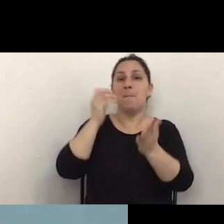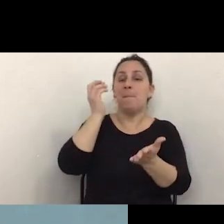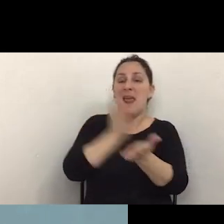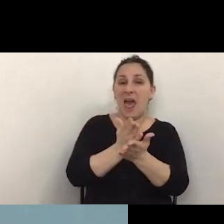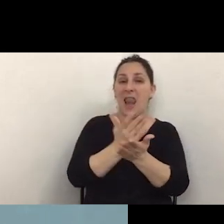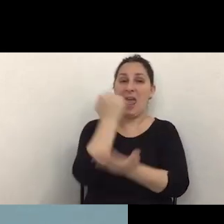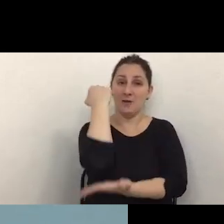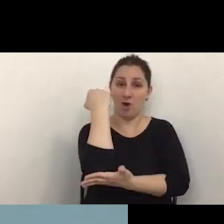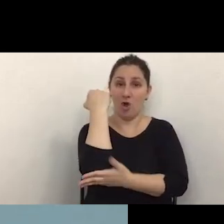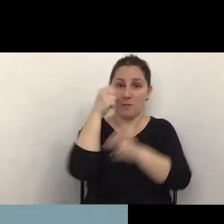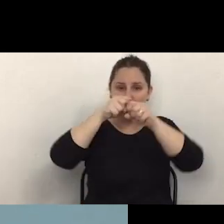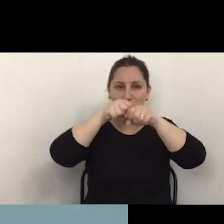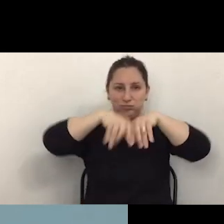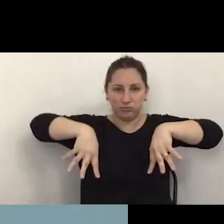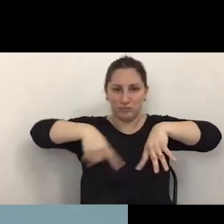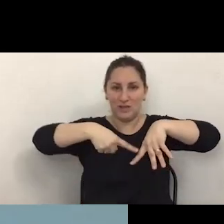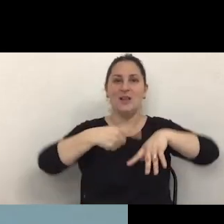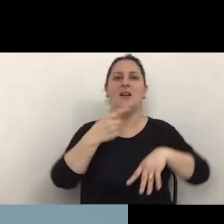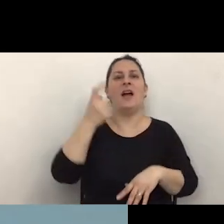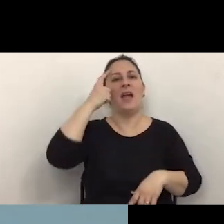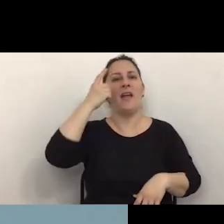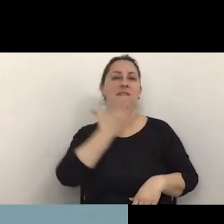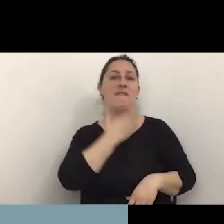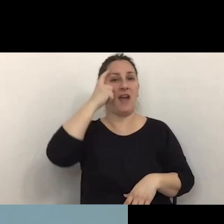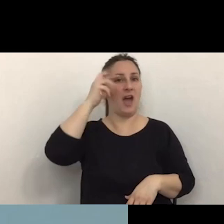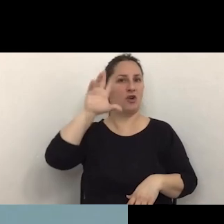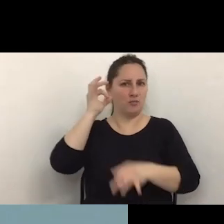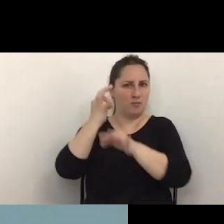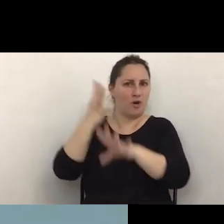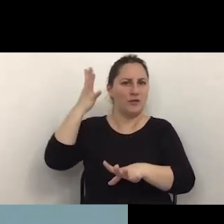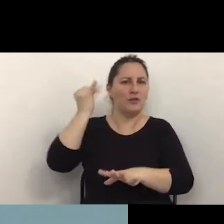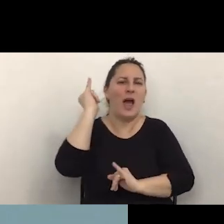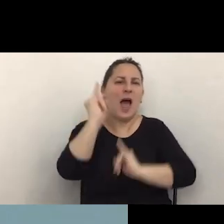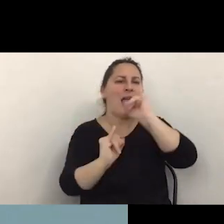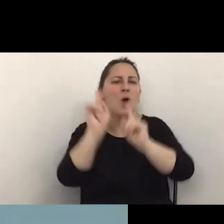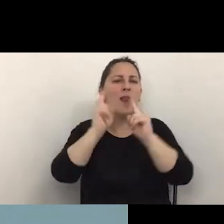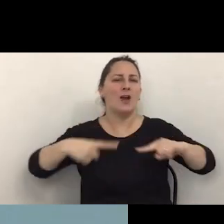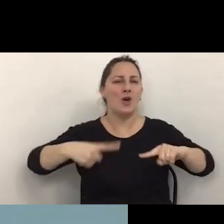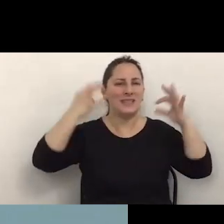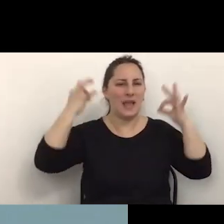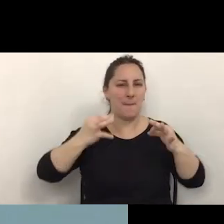tiene, en palabras del doctor Eferco, unas particularidades. ¿Sí? El